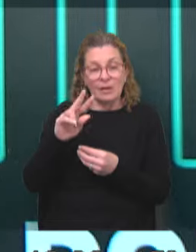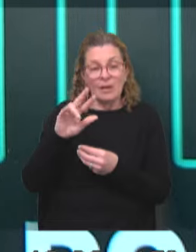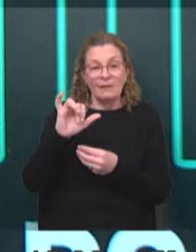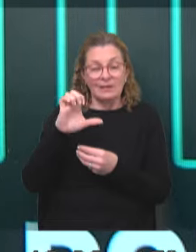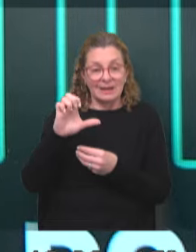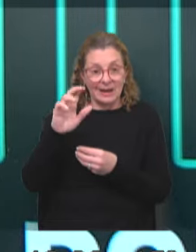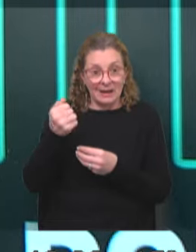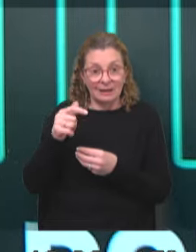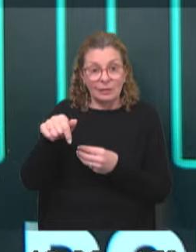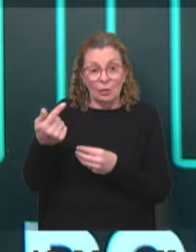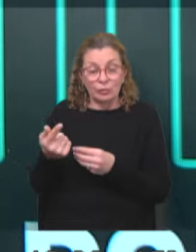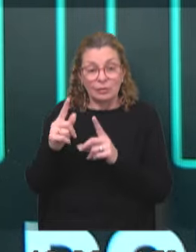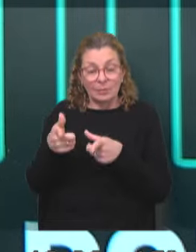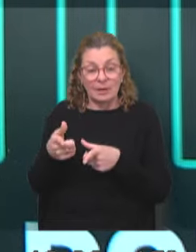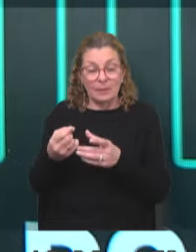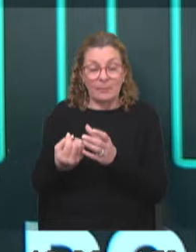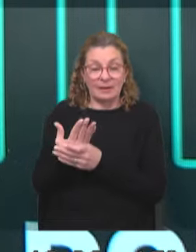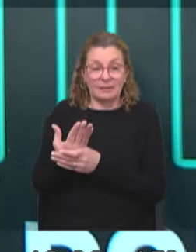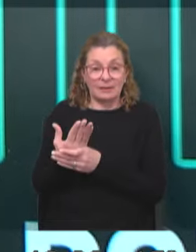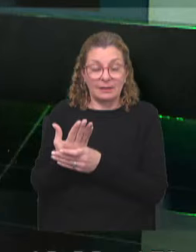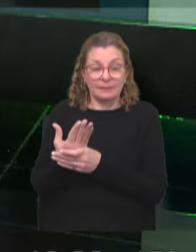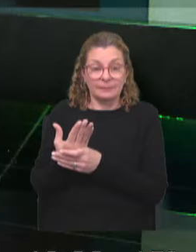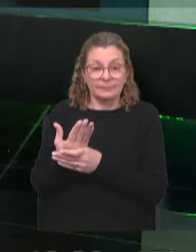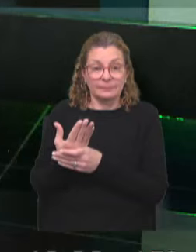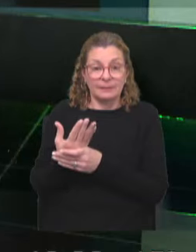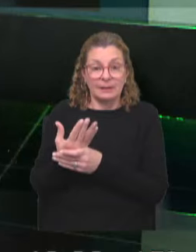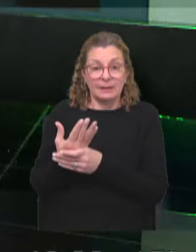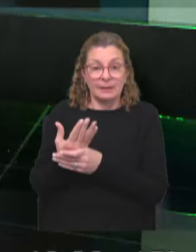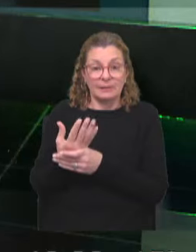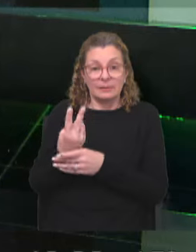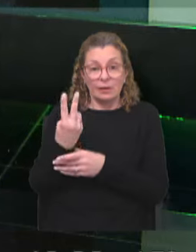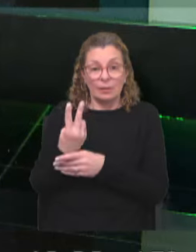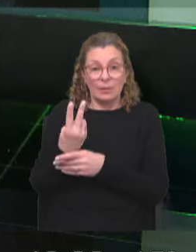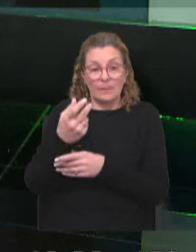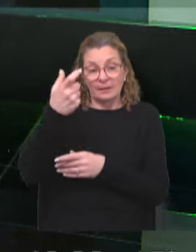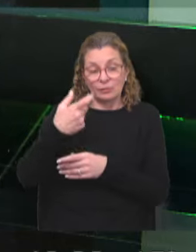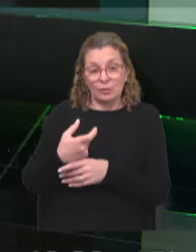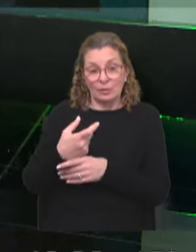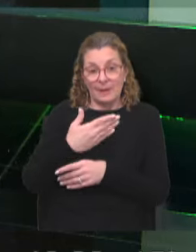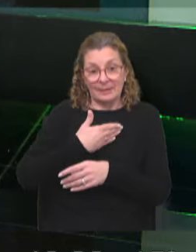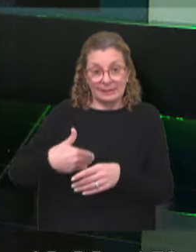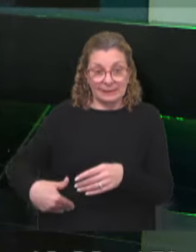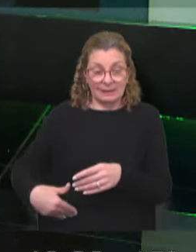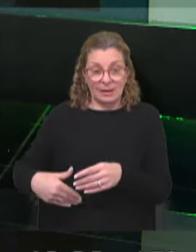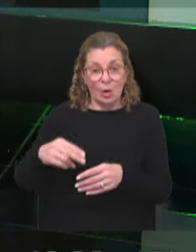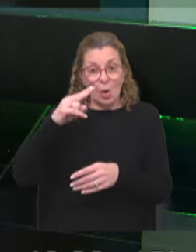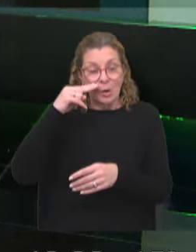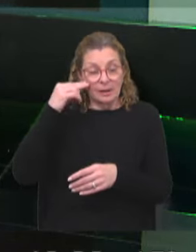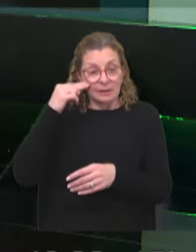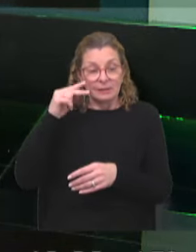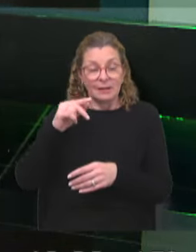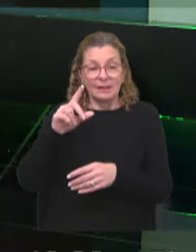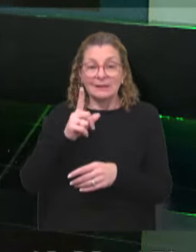otro otra sublema que se puede ir Armando detrás de la figura de las dos figuras de la Fórmula presidencial Ojeda por un lado